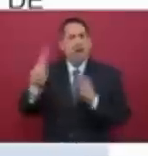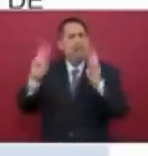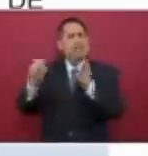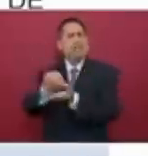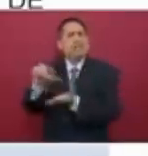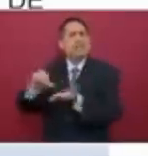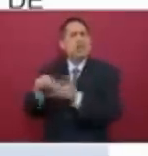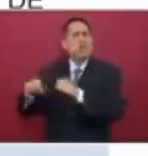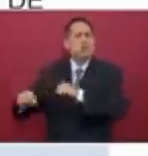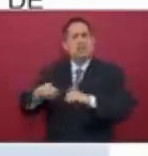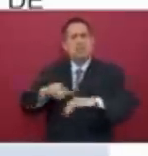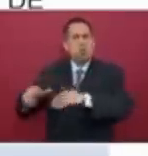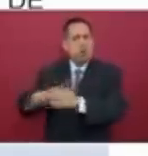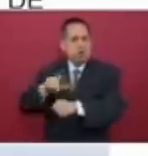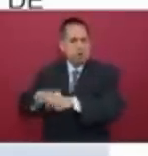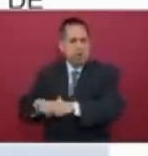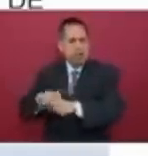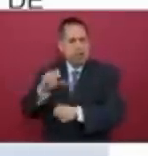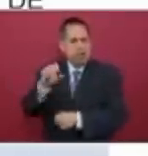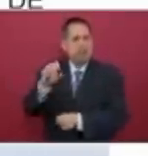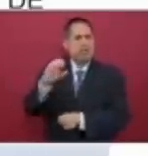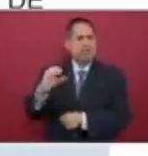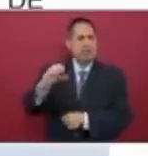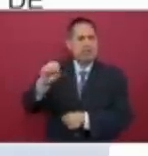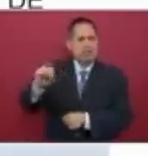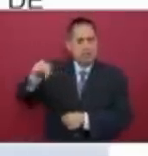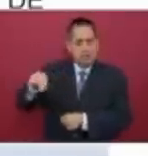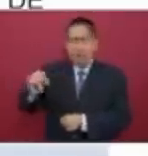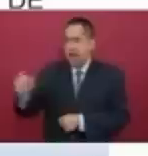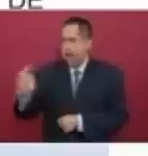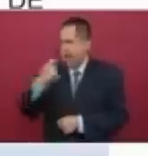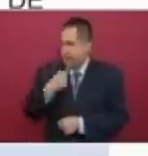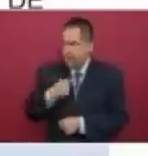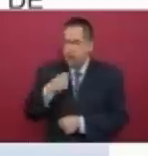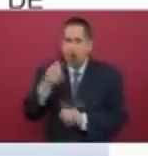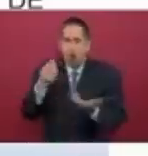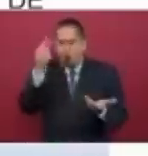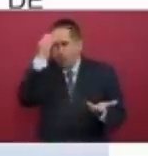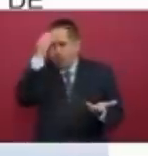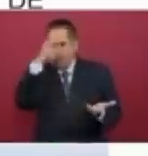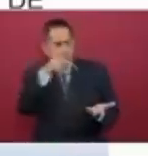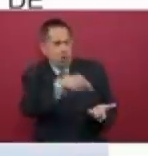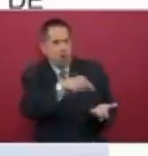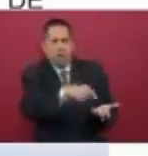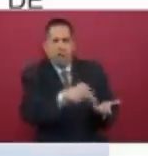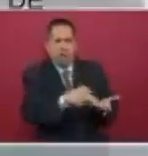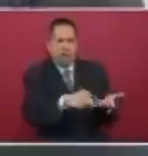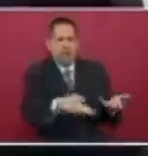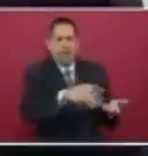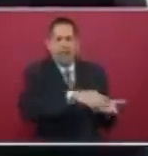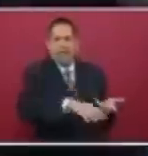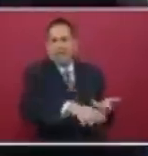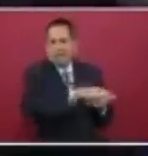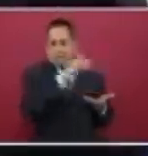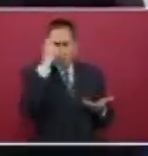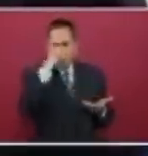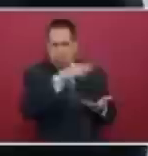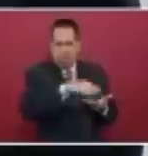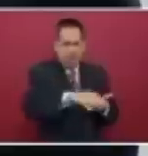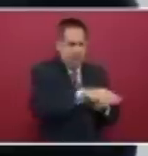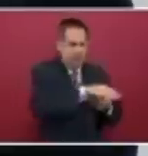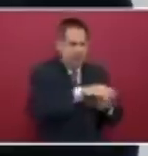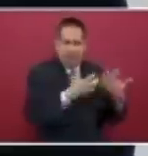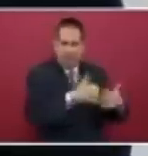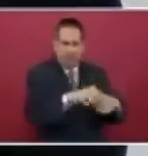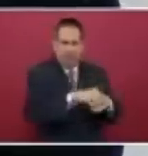nacional nos pueda emitir una opinión técnica con respecto a todo el tema sismológico alrededor y